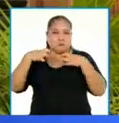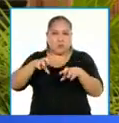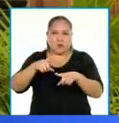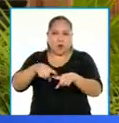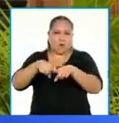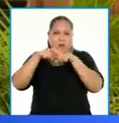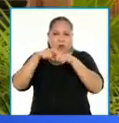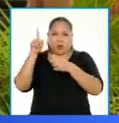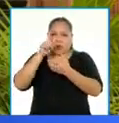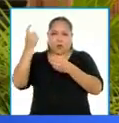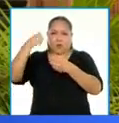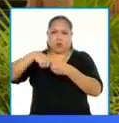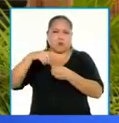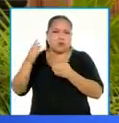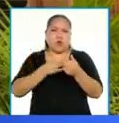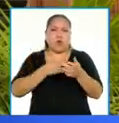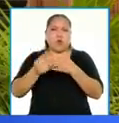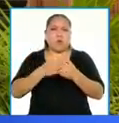pueda incorporar